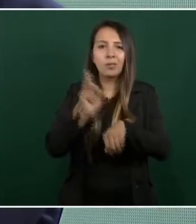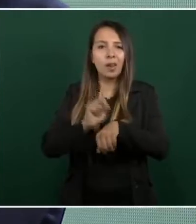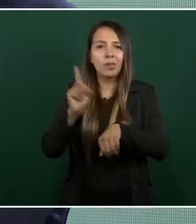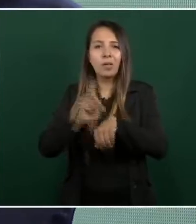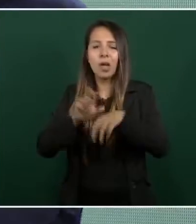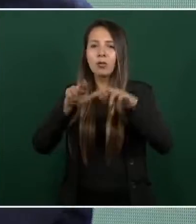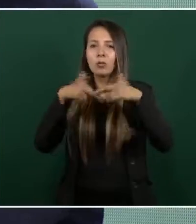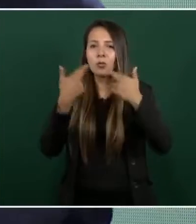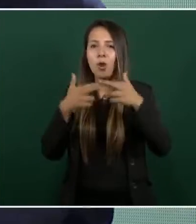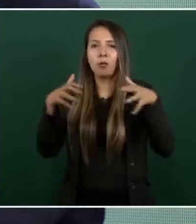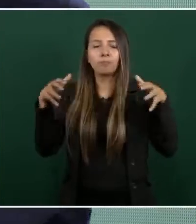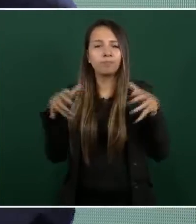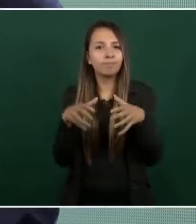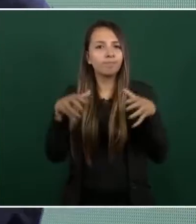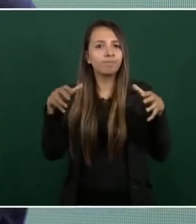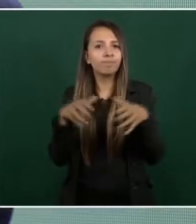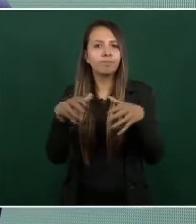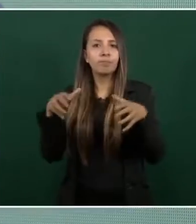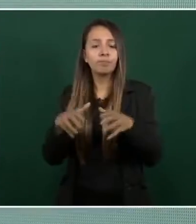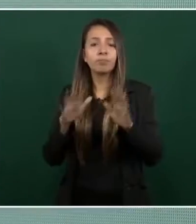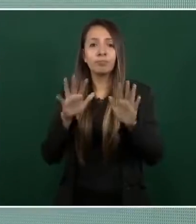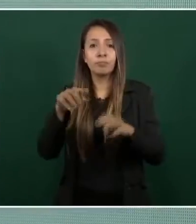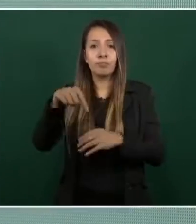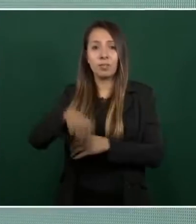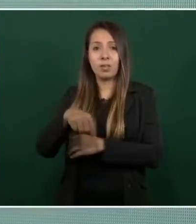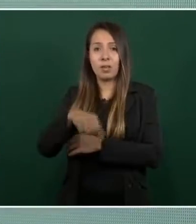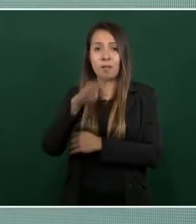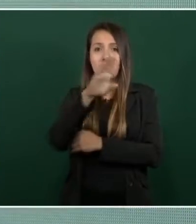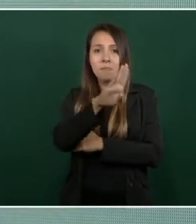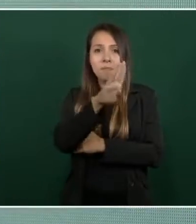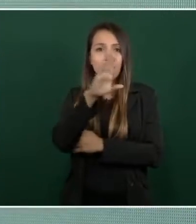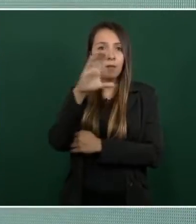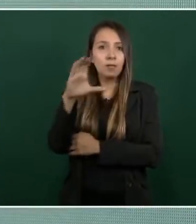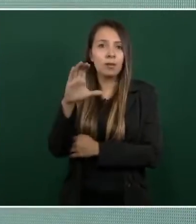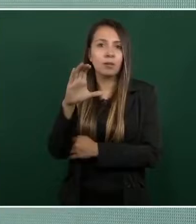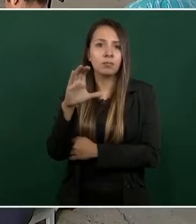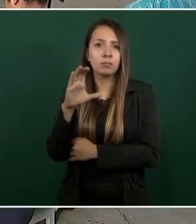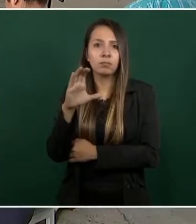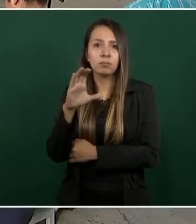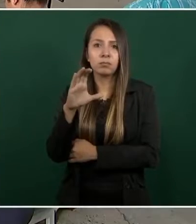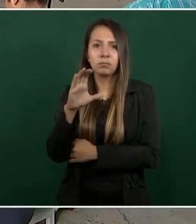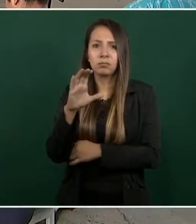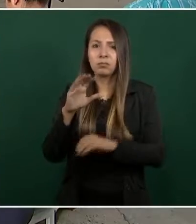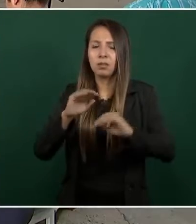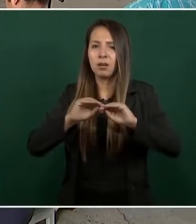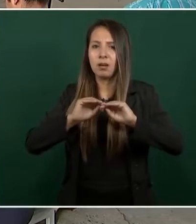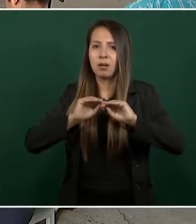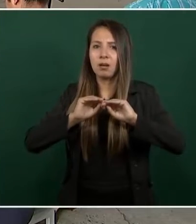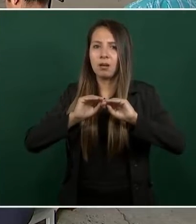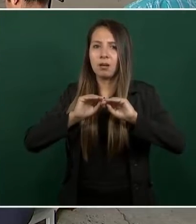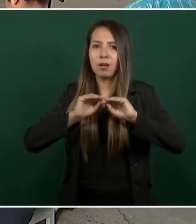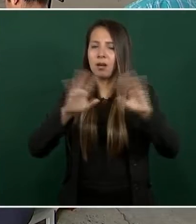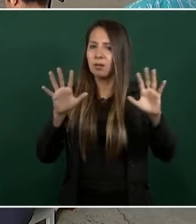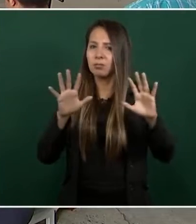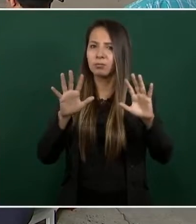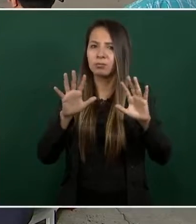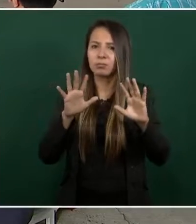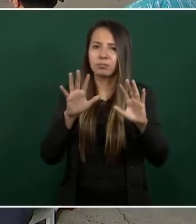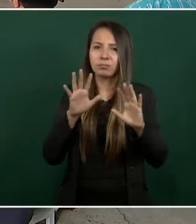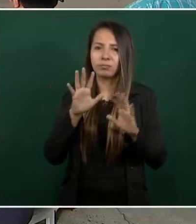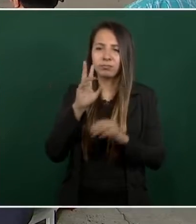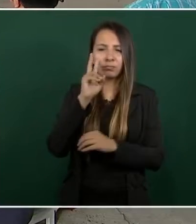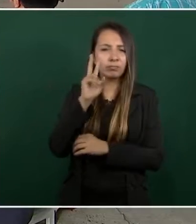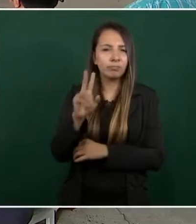Y aquí en Baja California es muy claro que